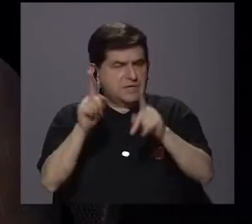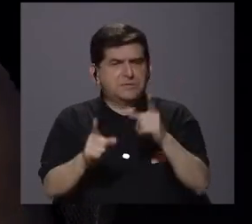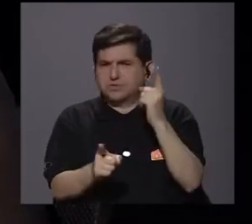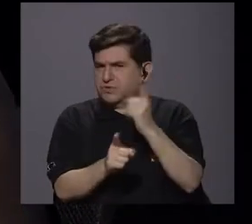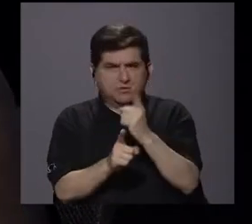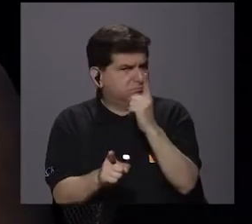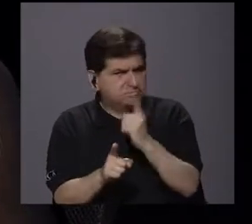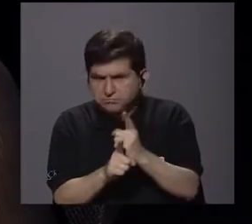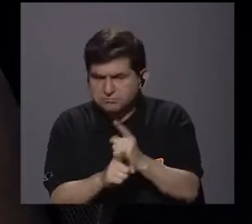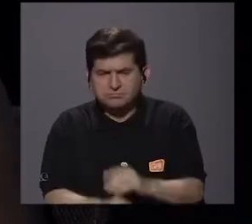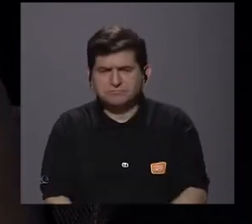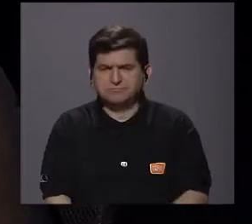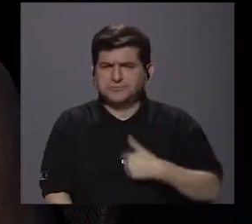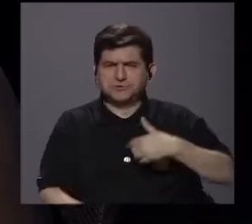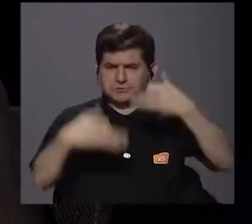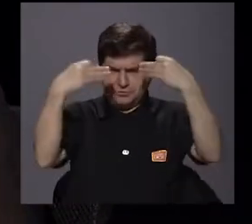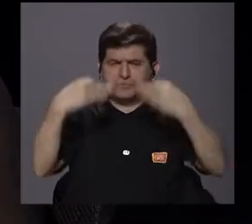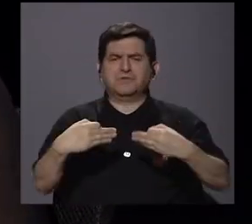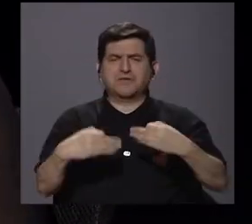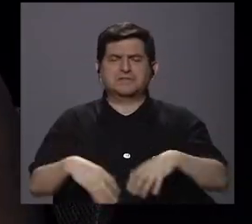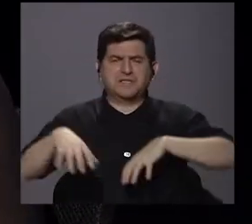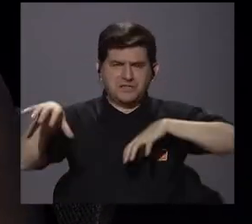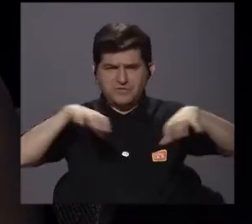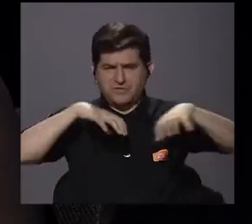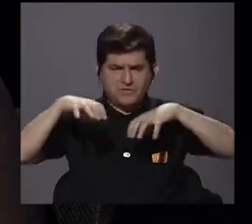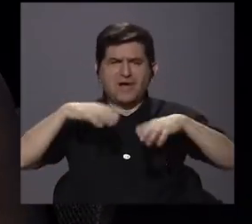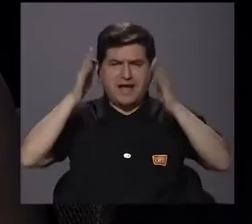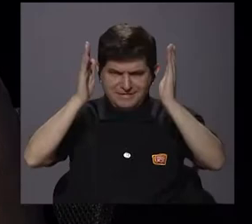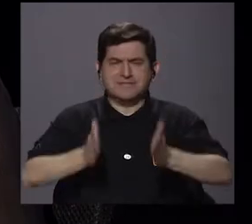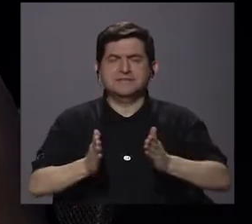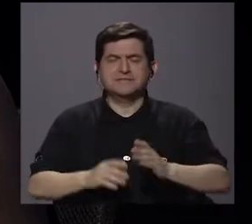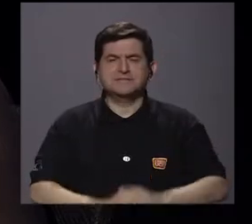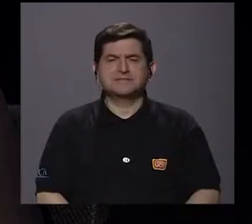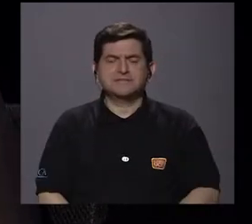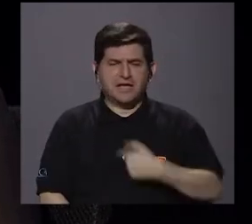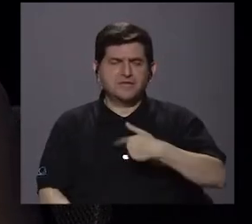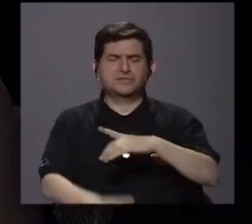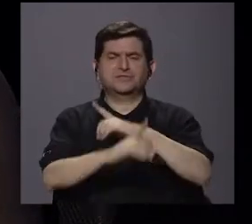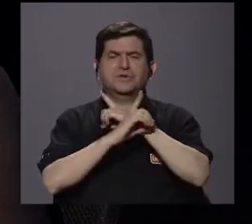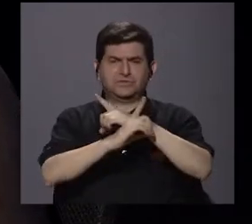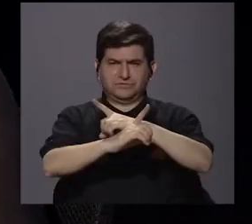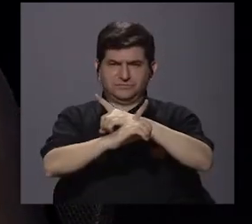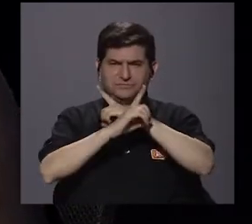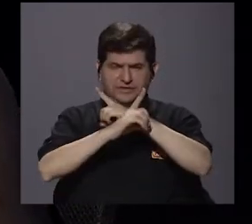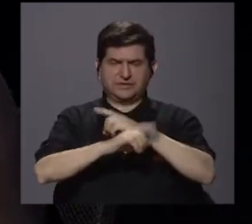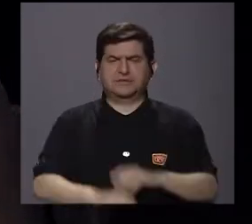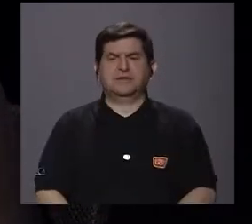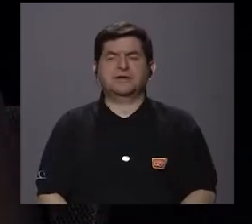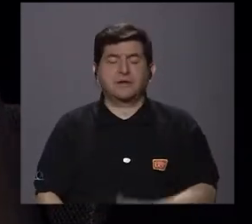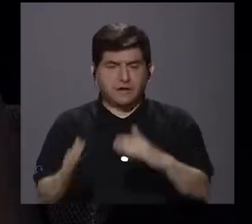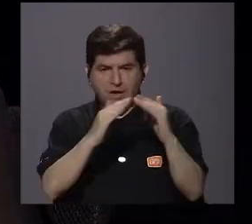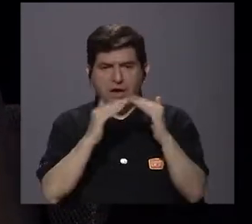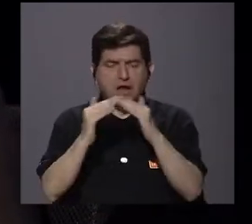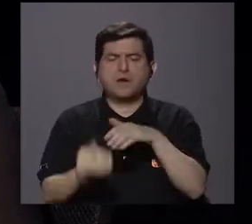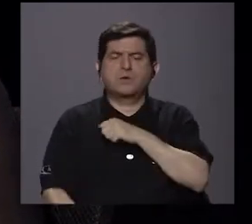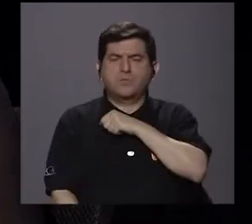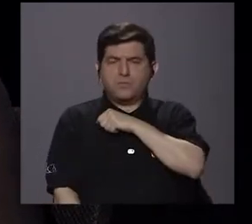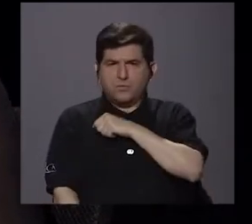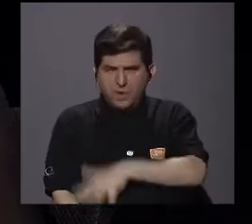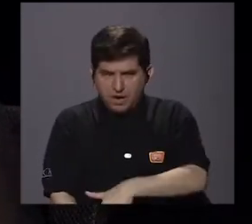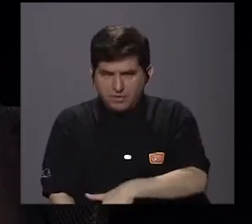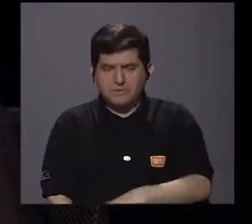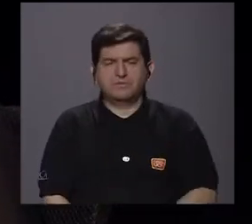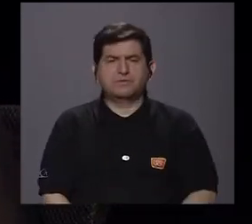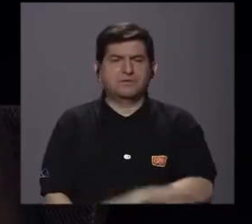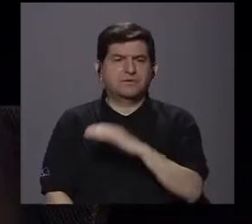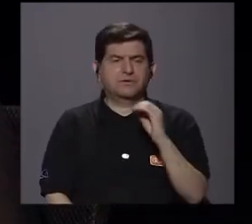son, decido hacerme activista y decido defender al pueblo palestino